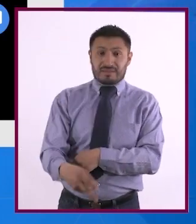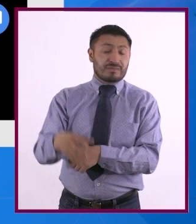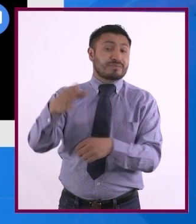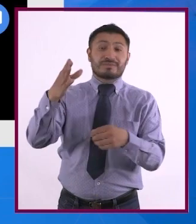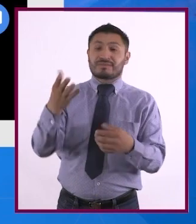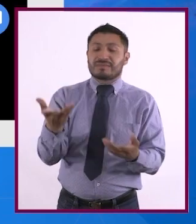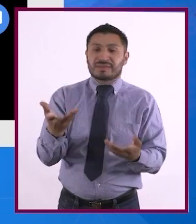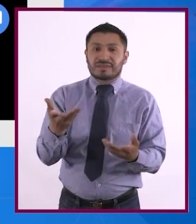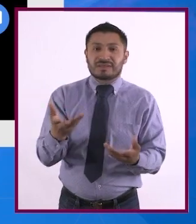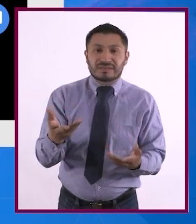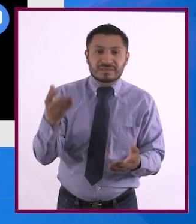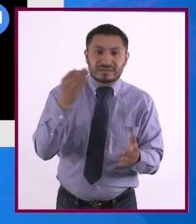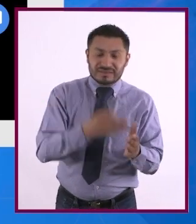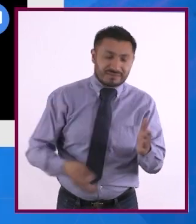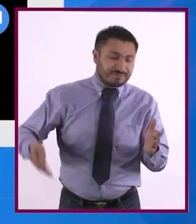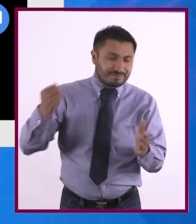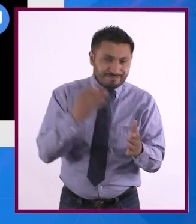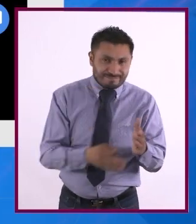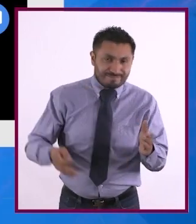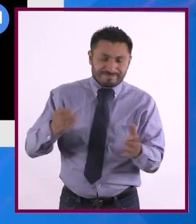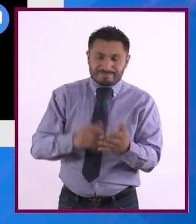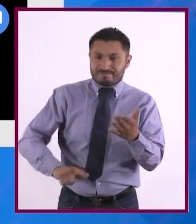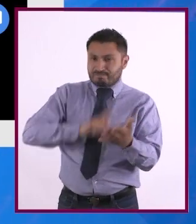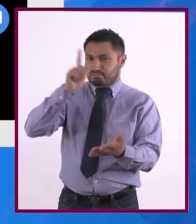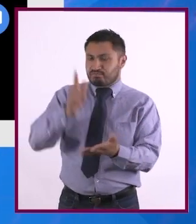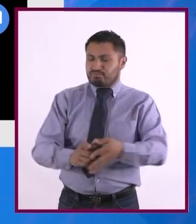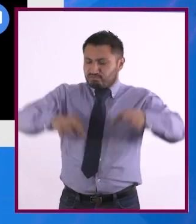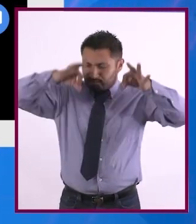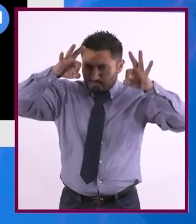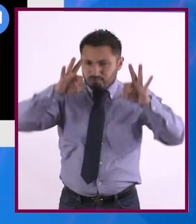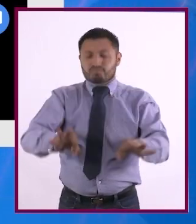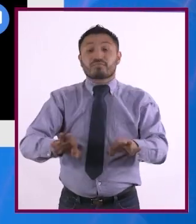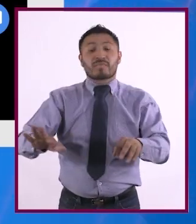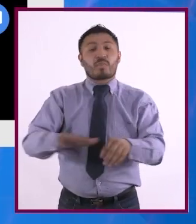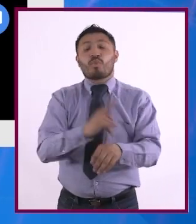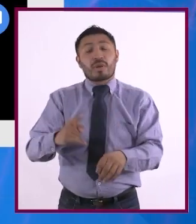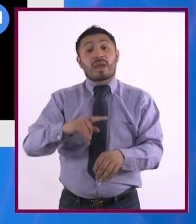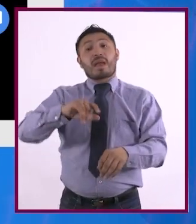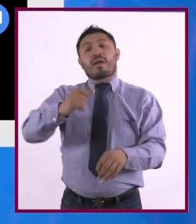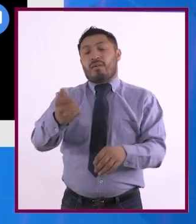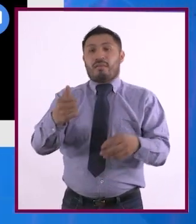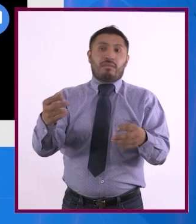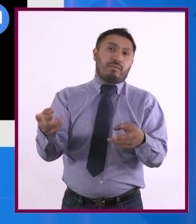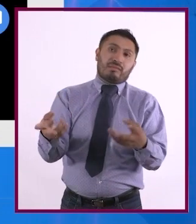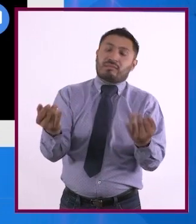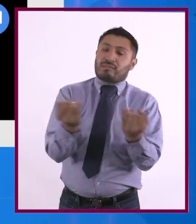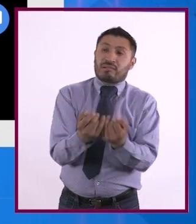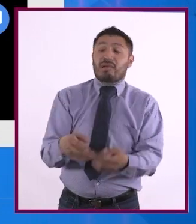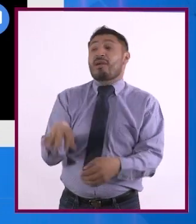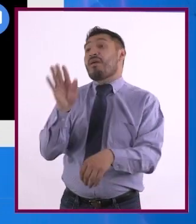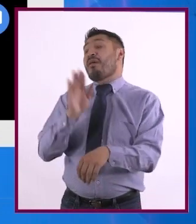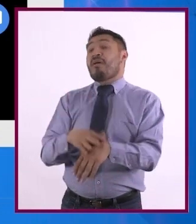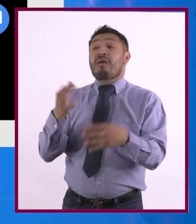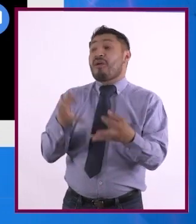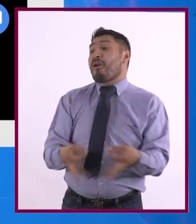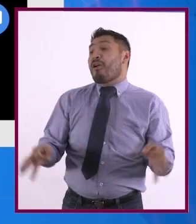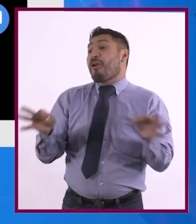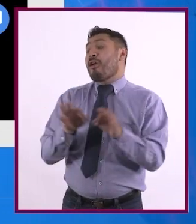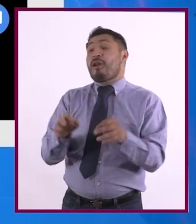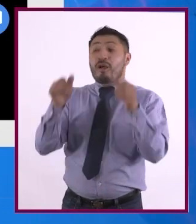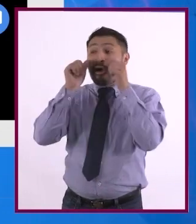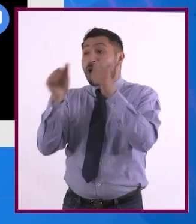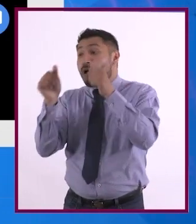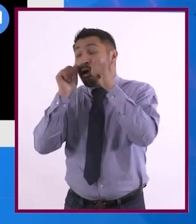ha perseguido con la fuerza con la que se tenía que haber perseguido por darle prioridad a otros crímenes que son igualmente también pues